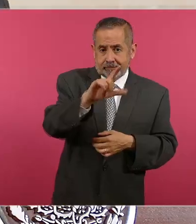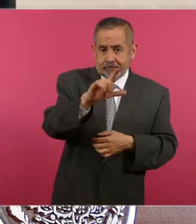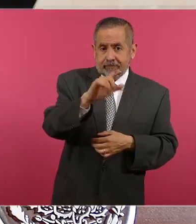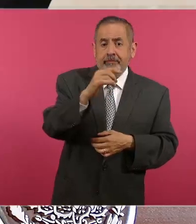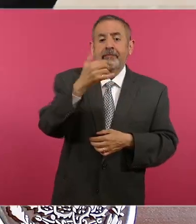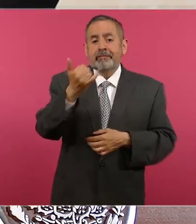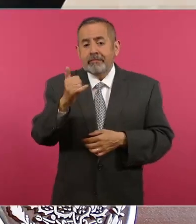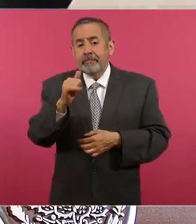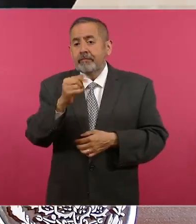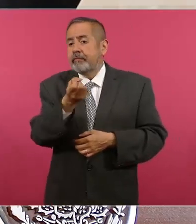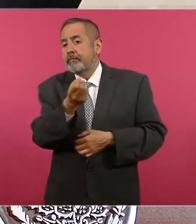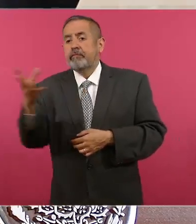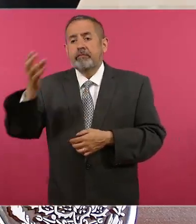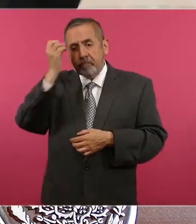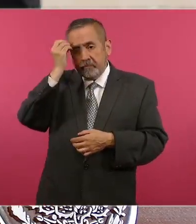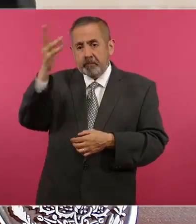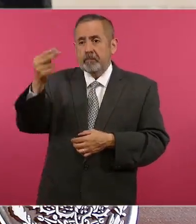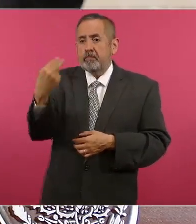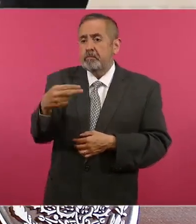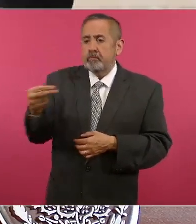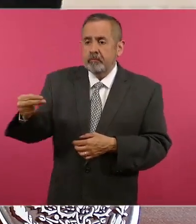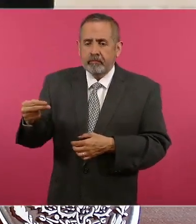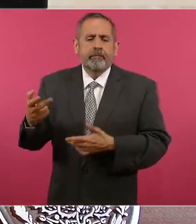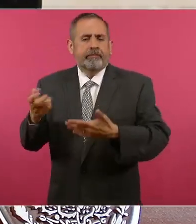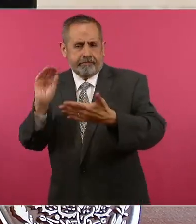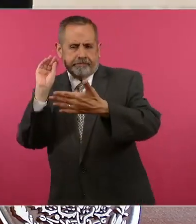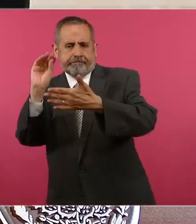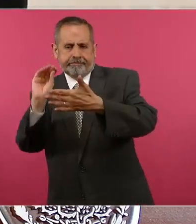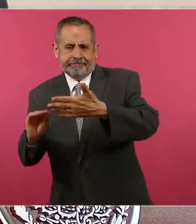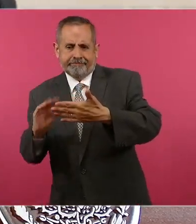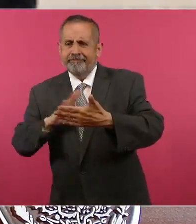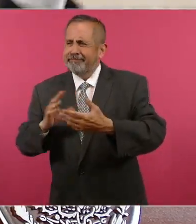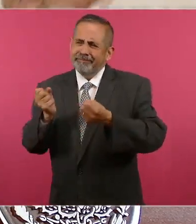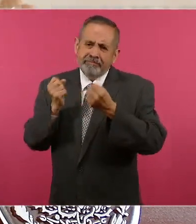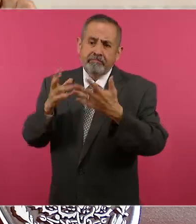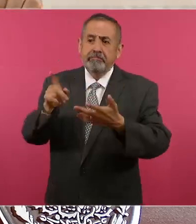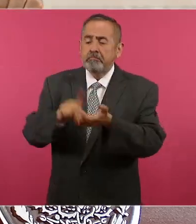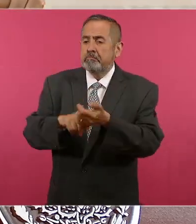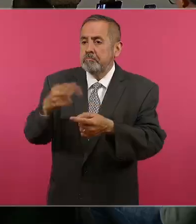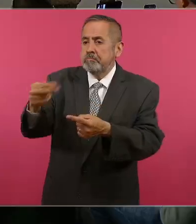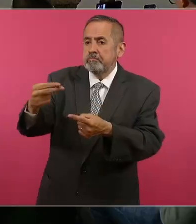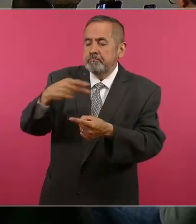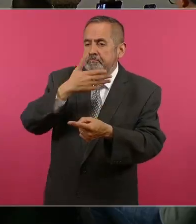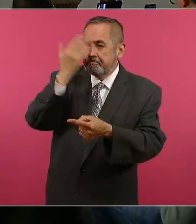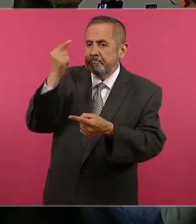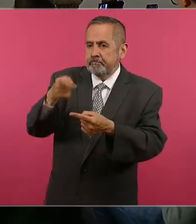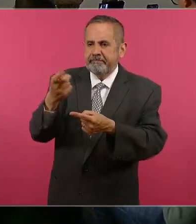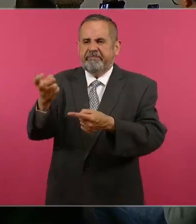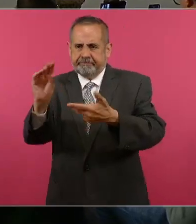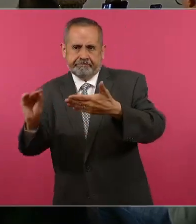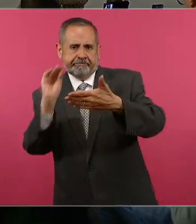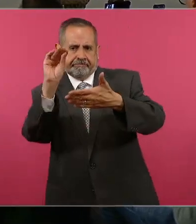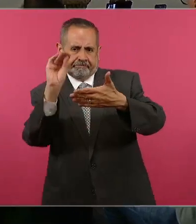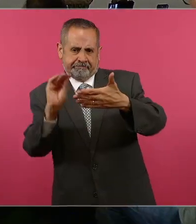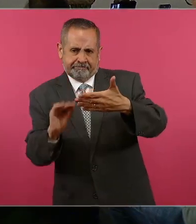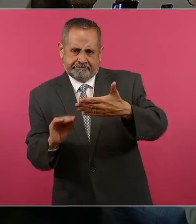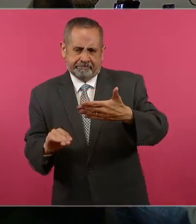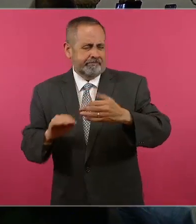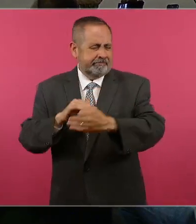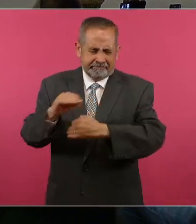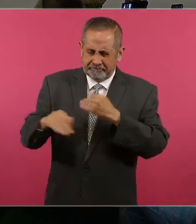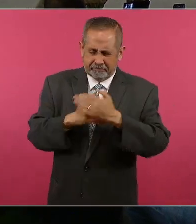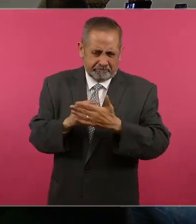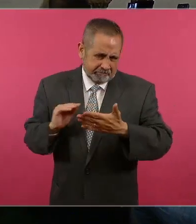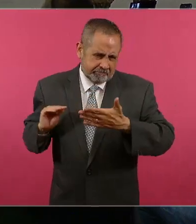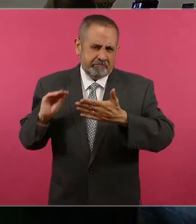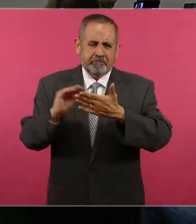hay muchísimos héroes y heroínas anónimos, y ahí están todos. Ahí